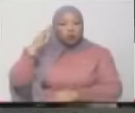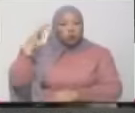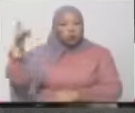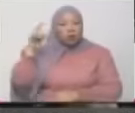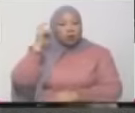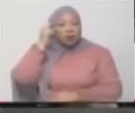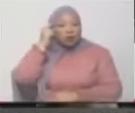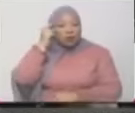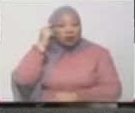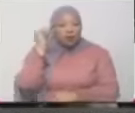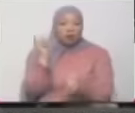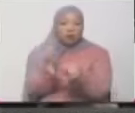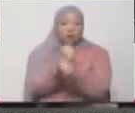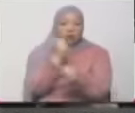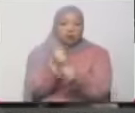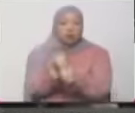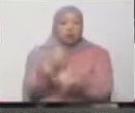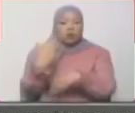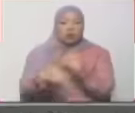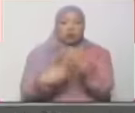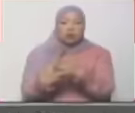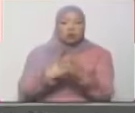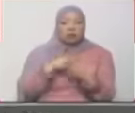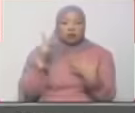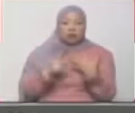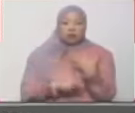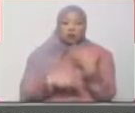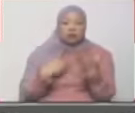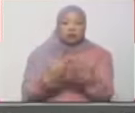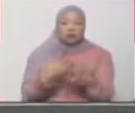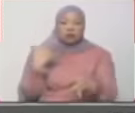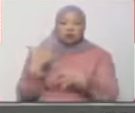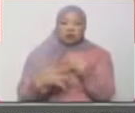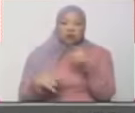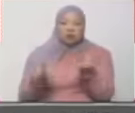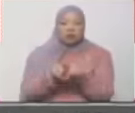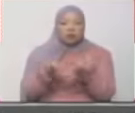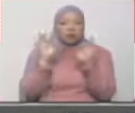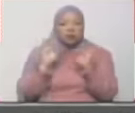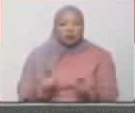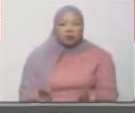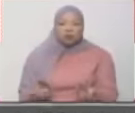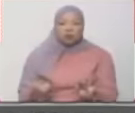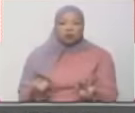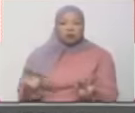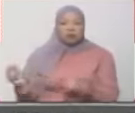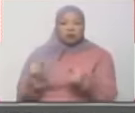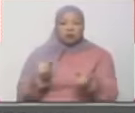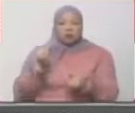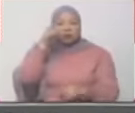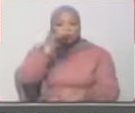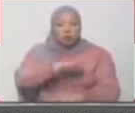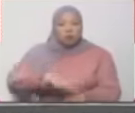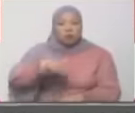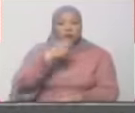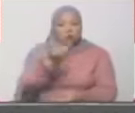idea, él nos dejó los planes. Fue el creador del